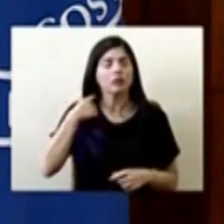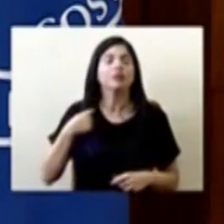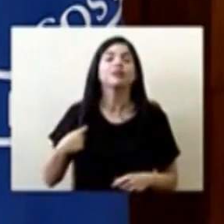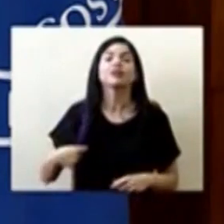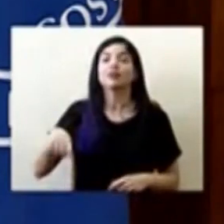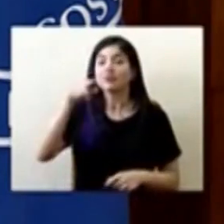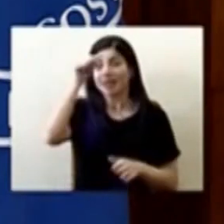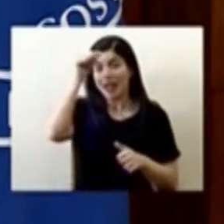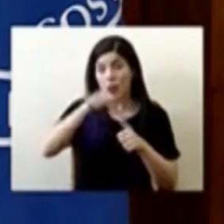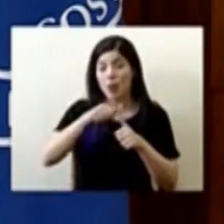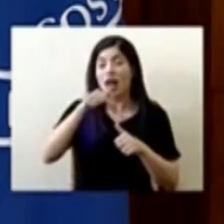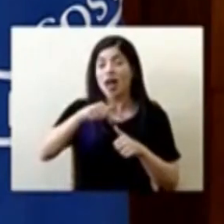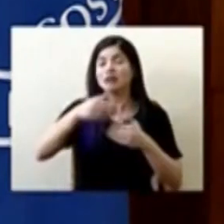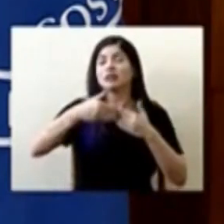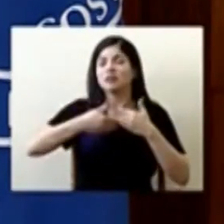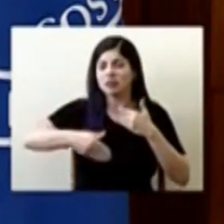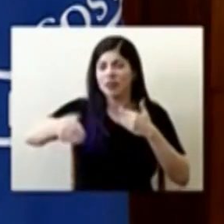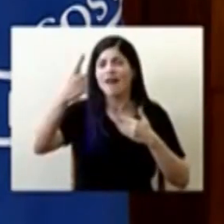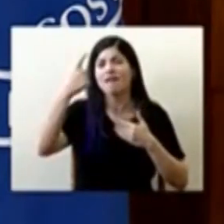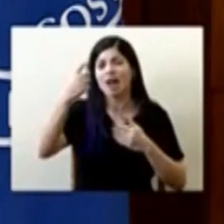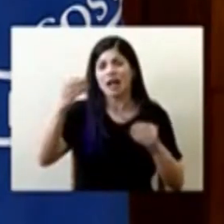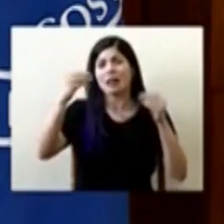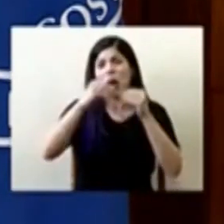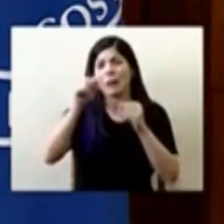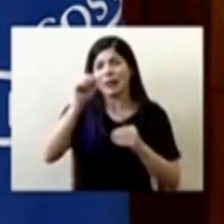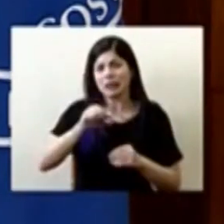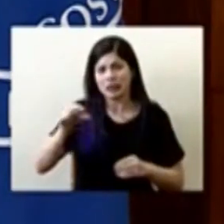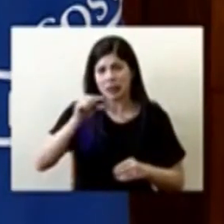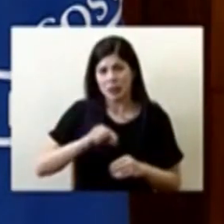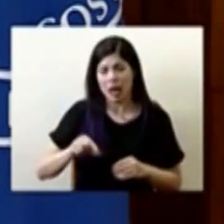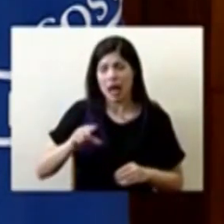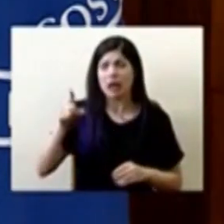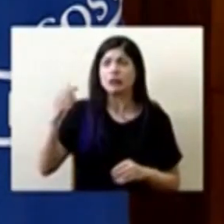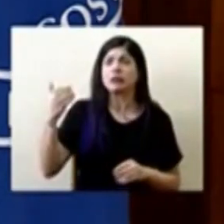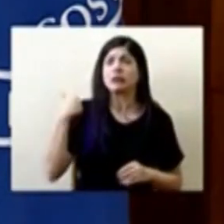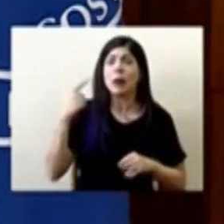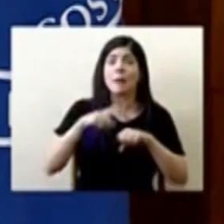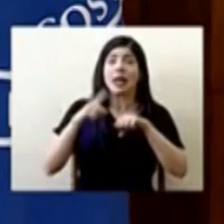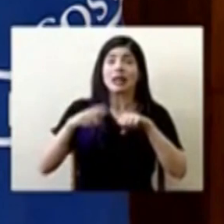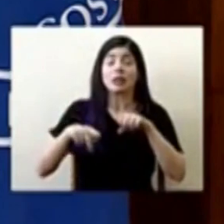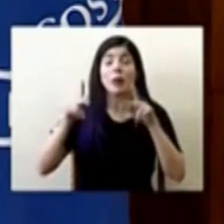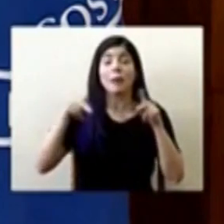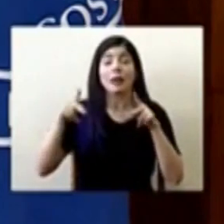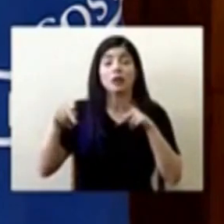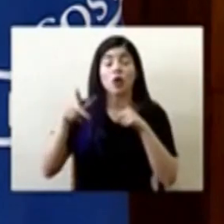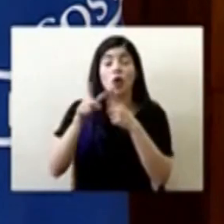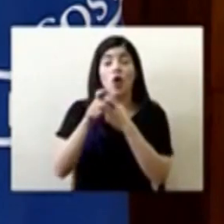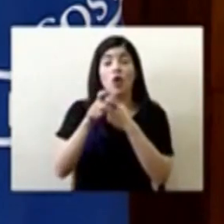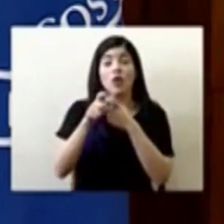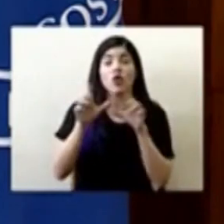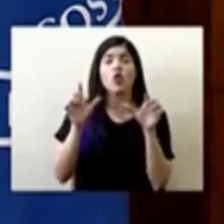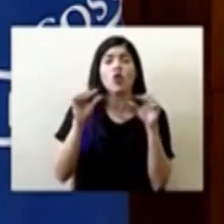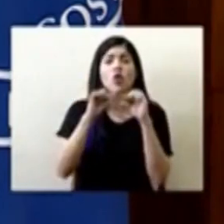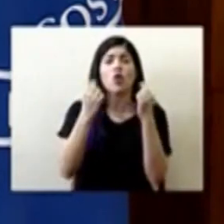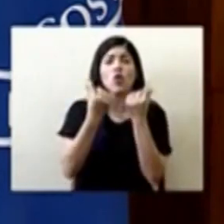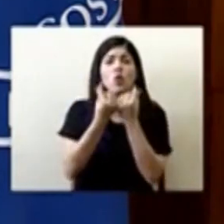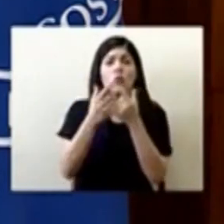recordemos que esto va para varias semanas más, y he tenido reportes de que han salido corredores en grupos